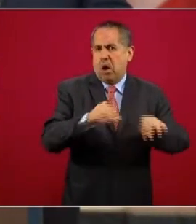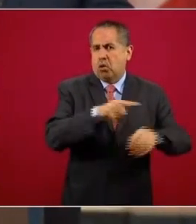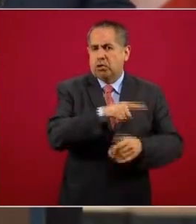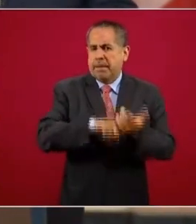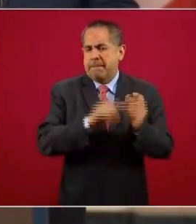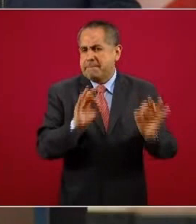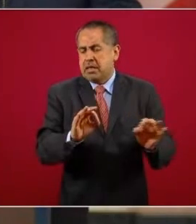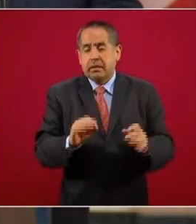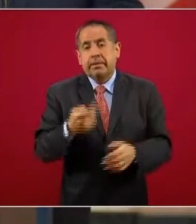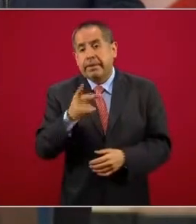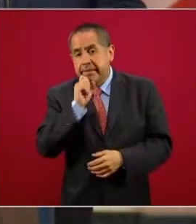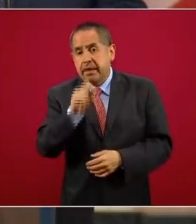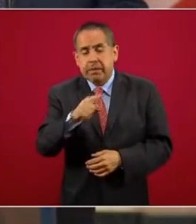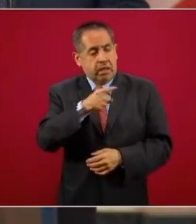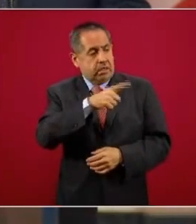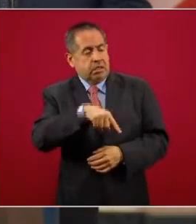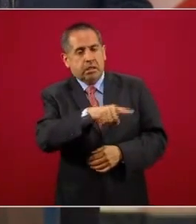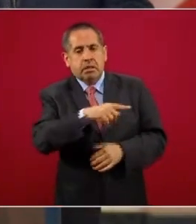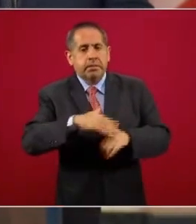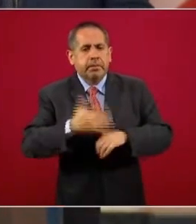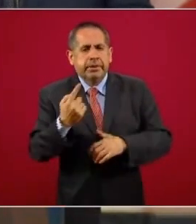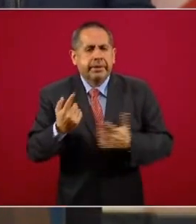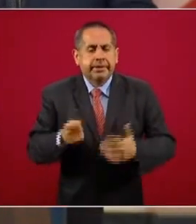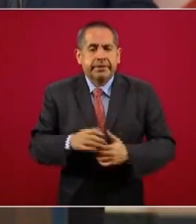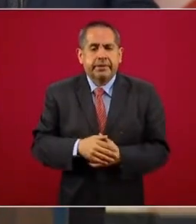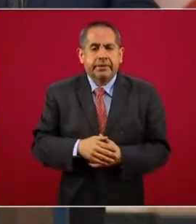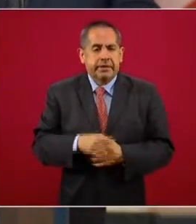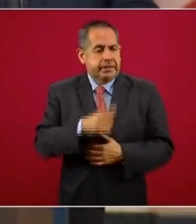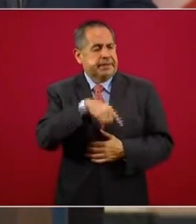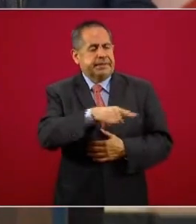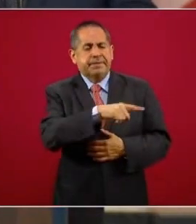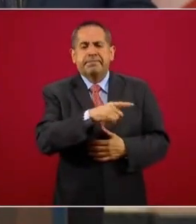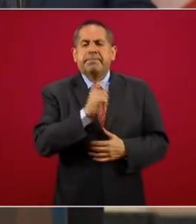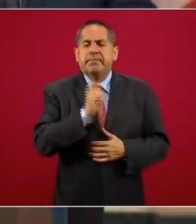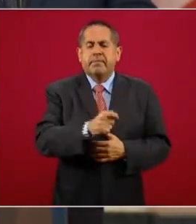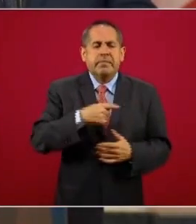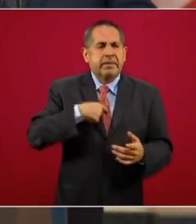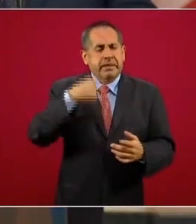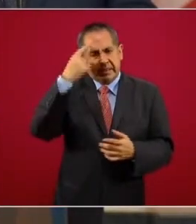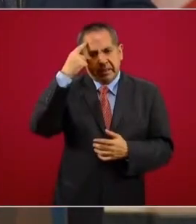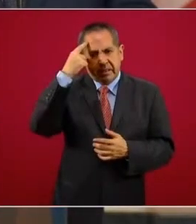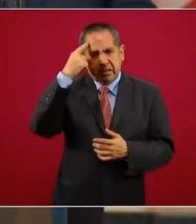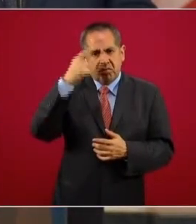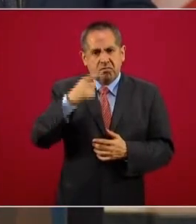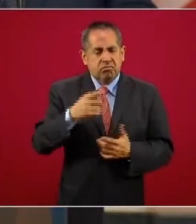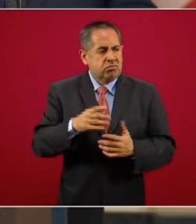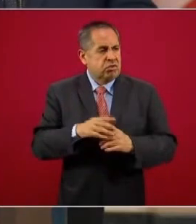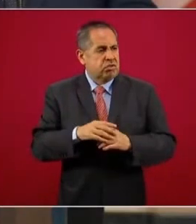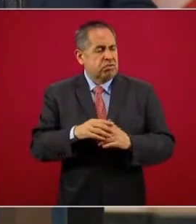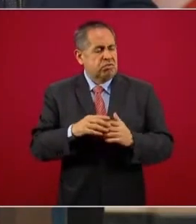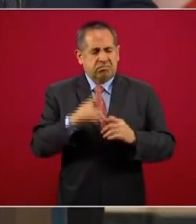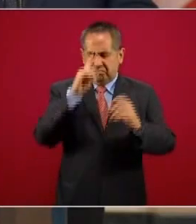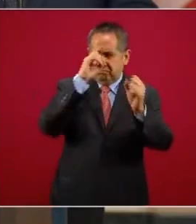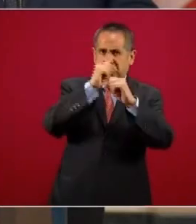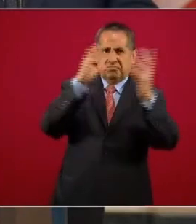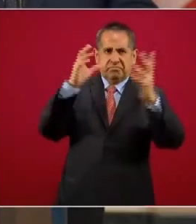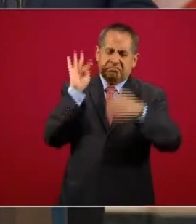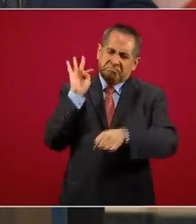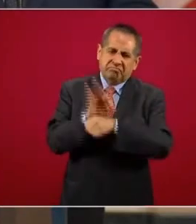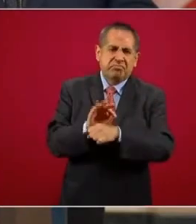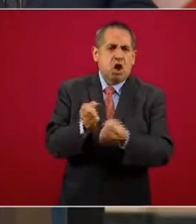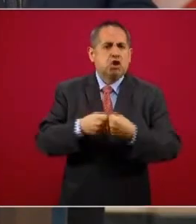yo también porque tienen una dimensión social